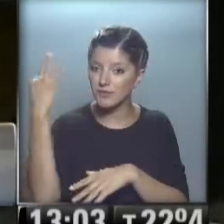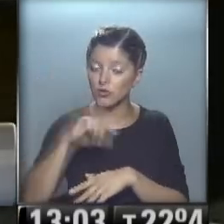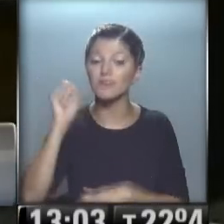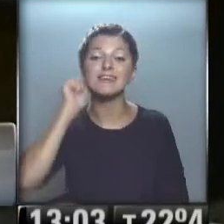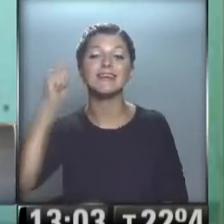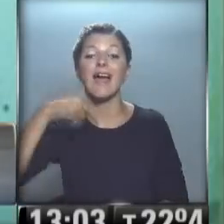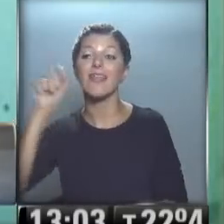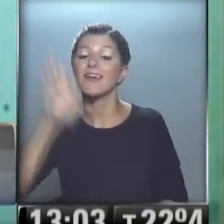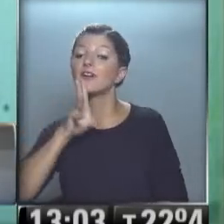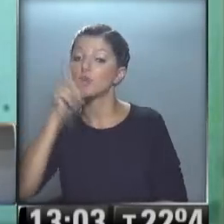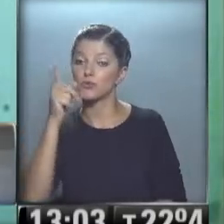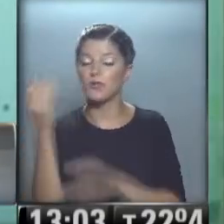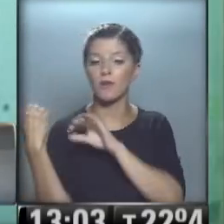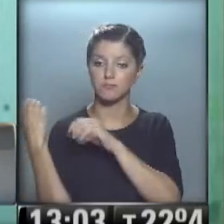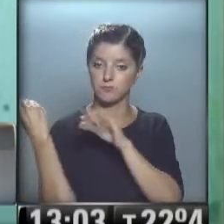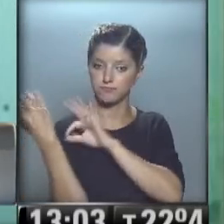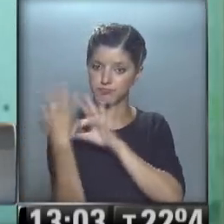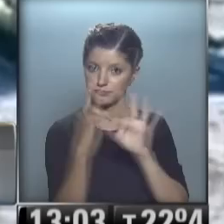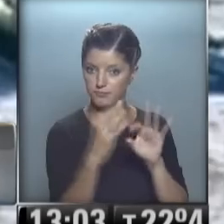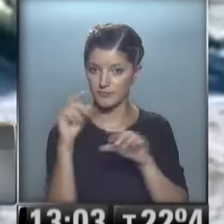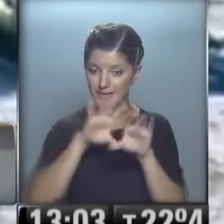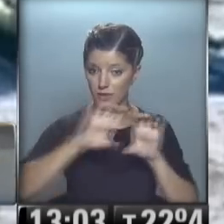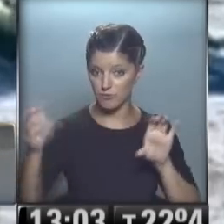ruso que ingresa a Europa Occidental.